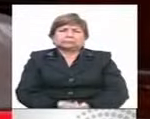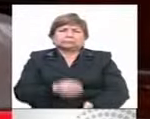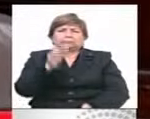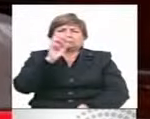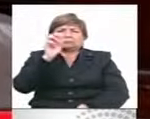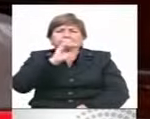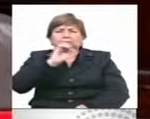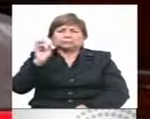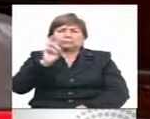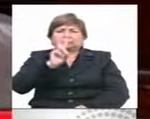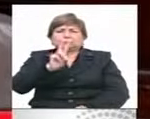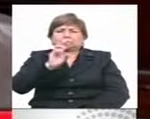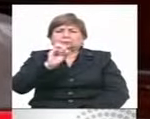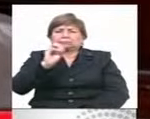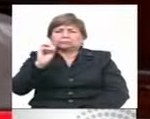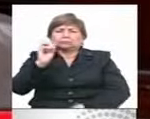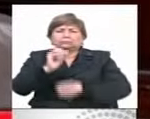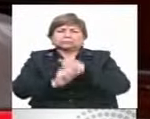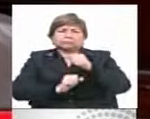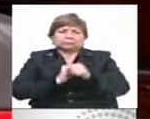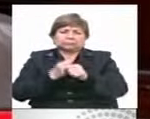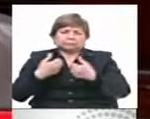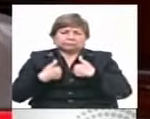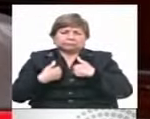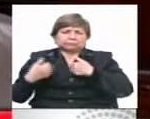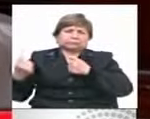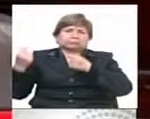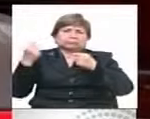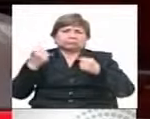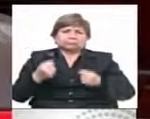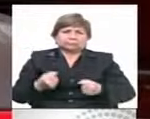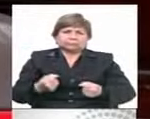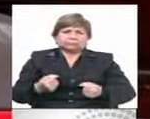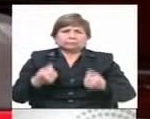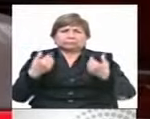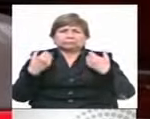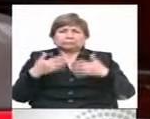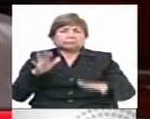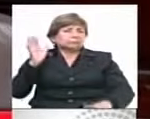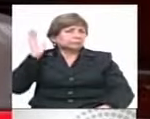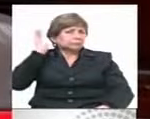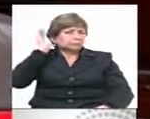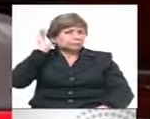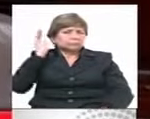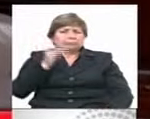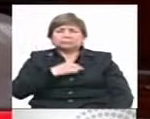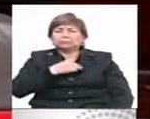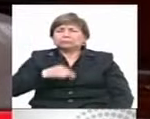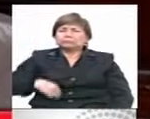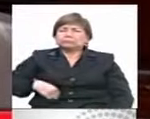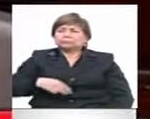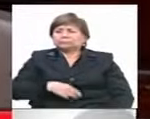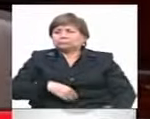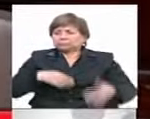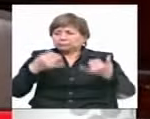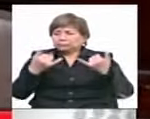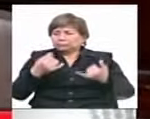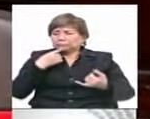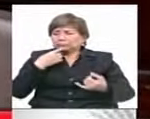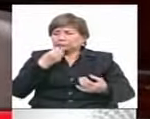que por 200 años tiene el poder. Ya han escuchado, estimados ministros, que el día de hoy les